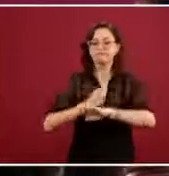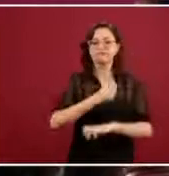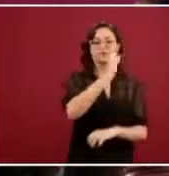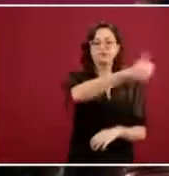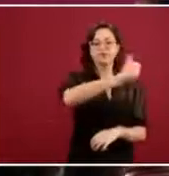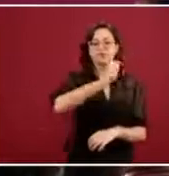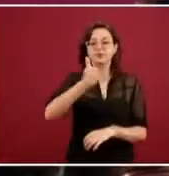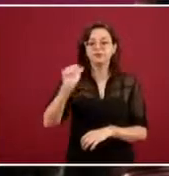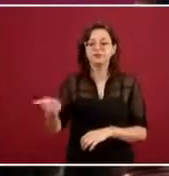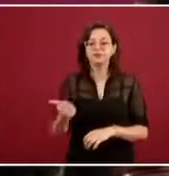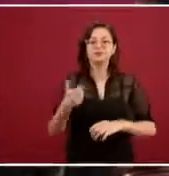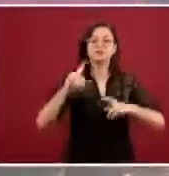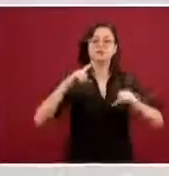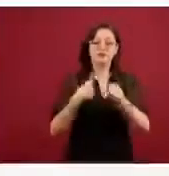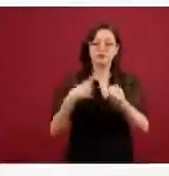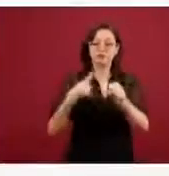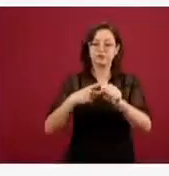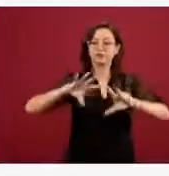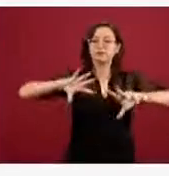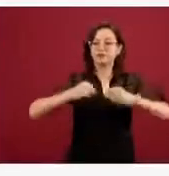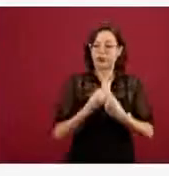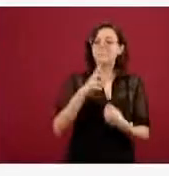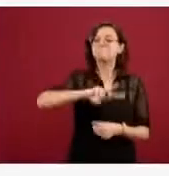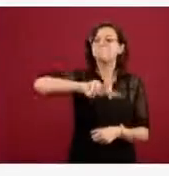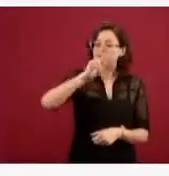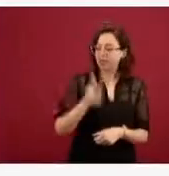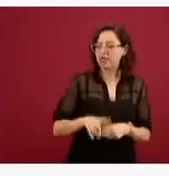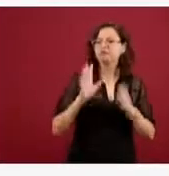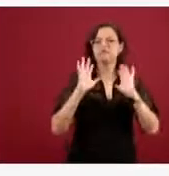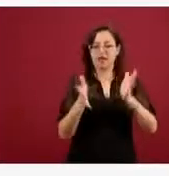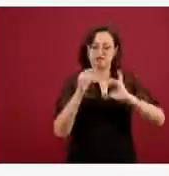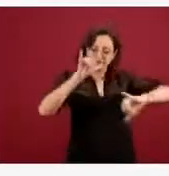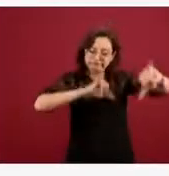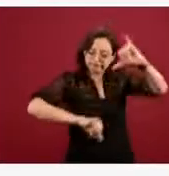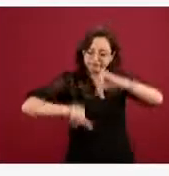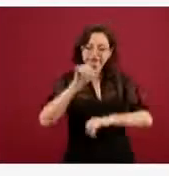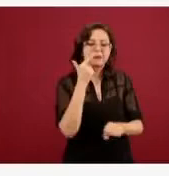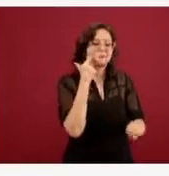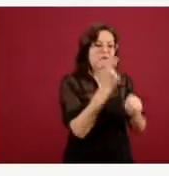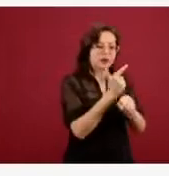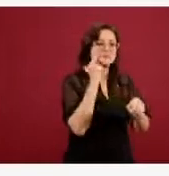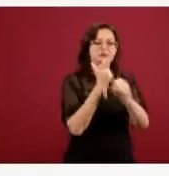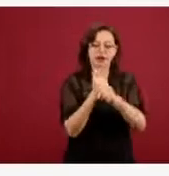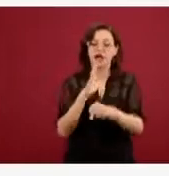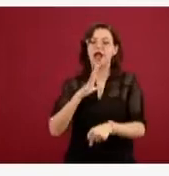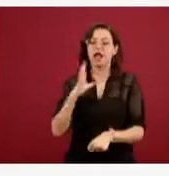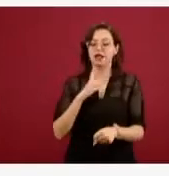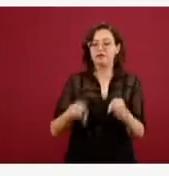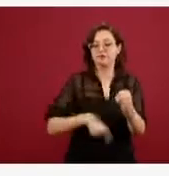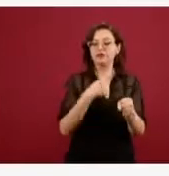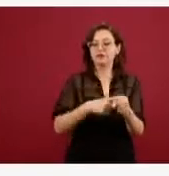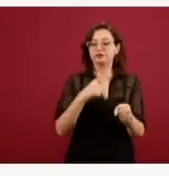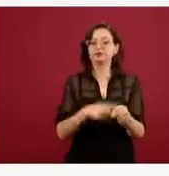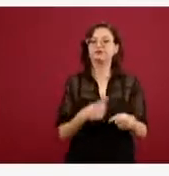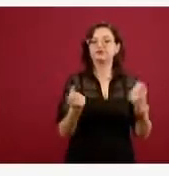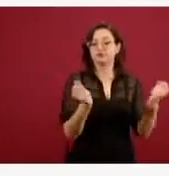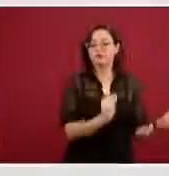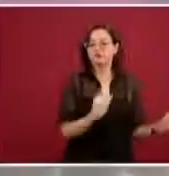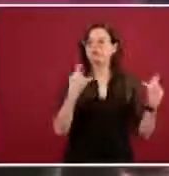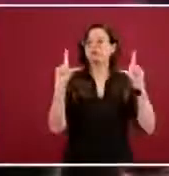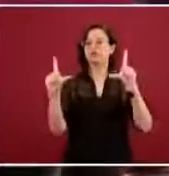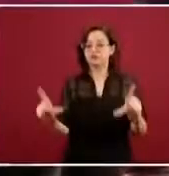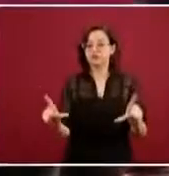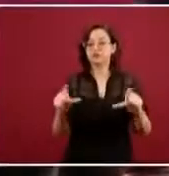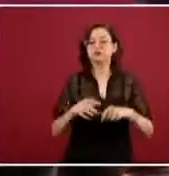carga de enfermedad, es decir, casos confirmados por laboratorio para cada uno de estos estados. En la siguiente diapositiva tenemos